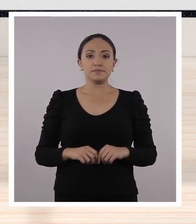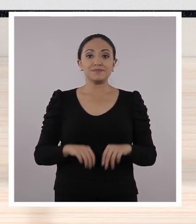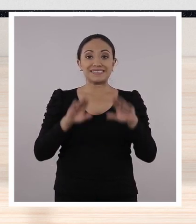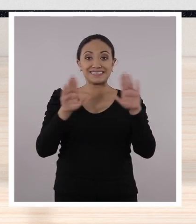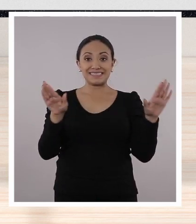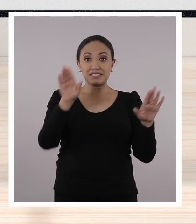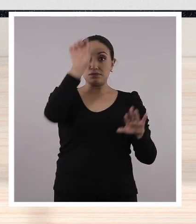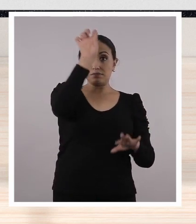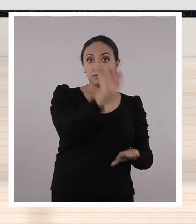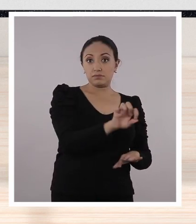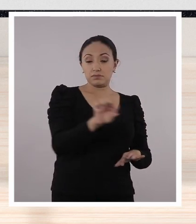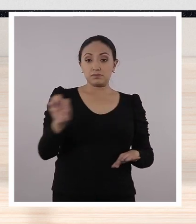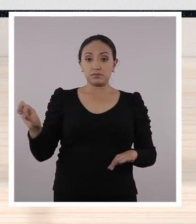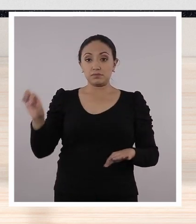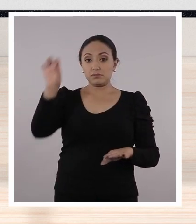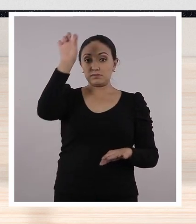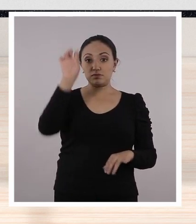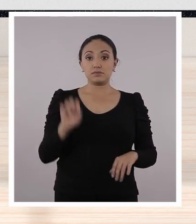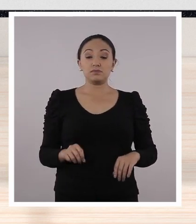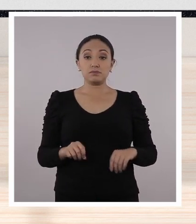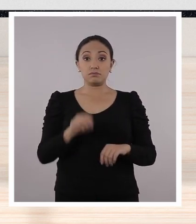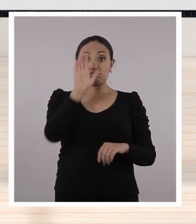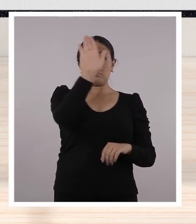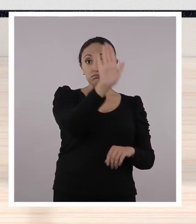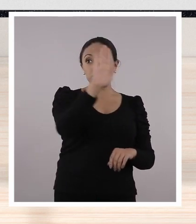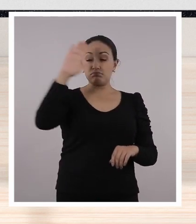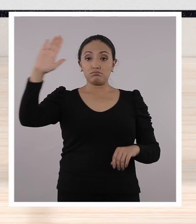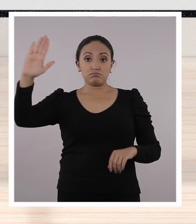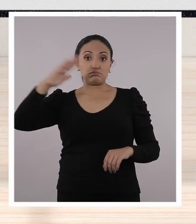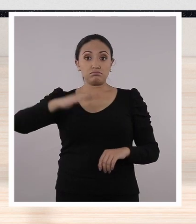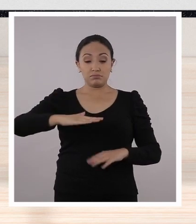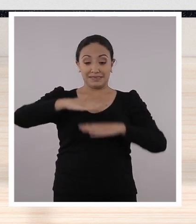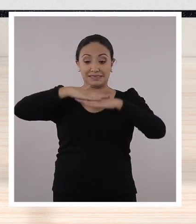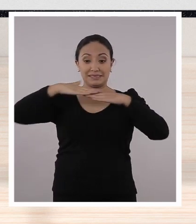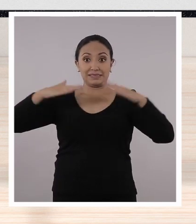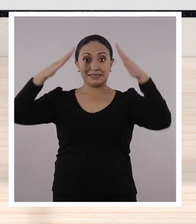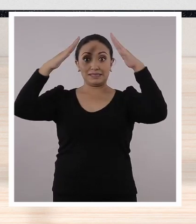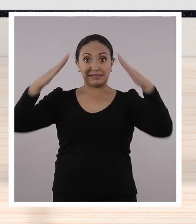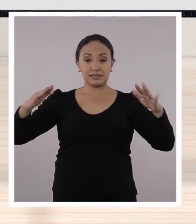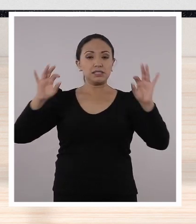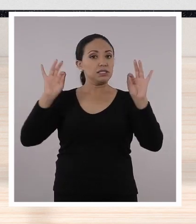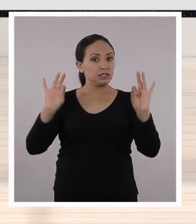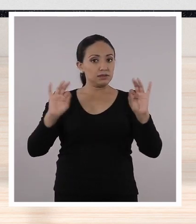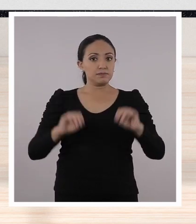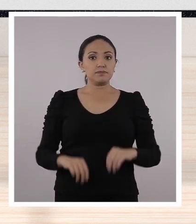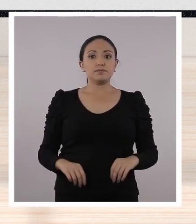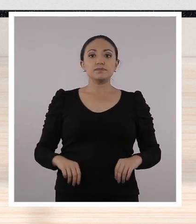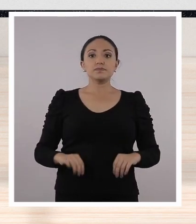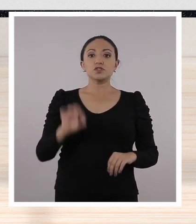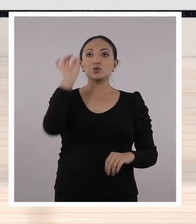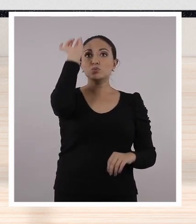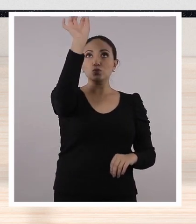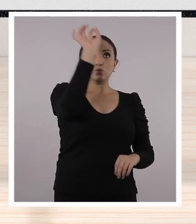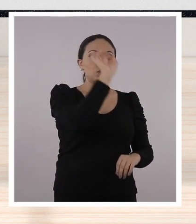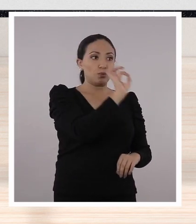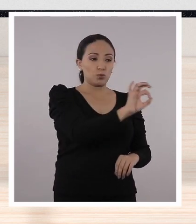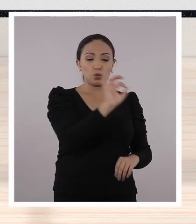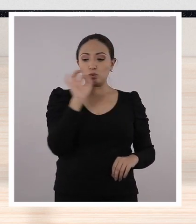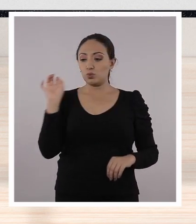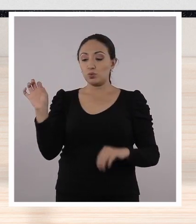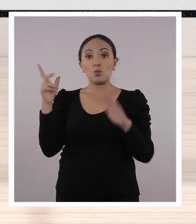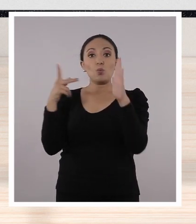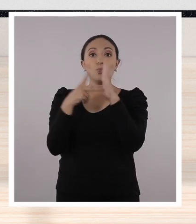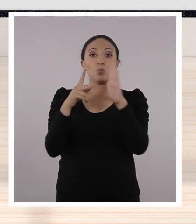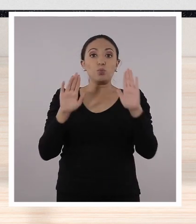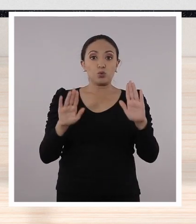Y ahí tenemos nuestro triángulo. Aquí están los lados. los puntos que unen